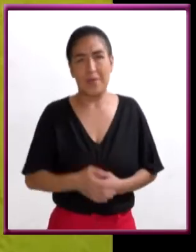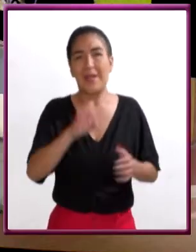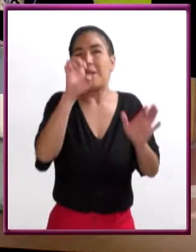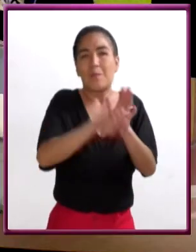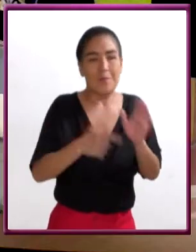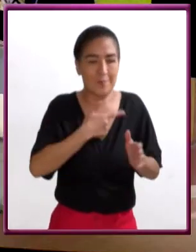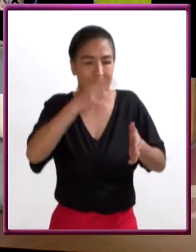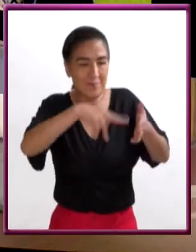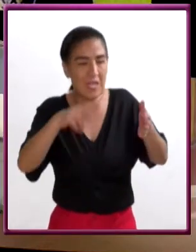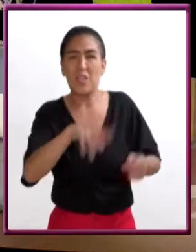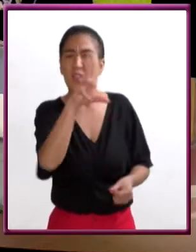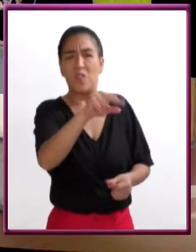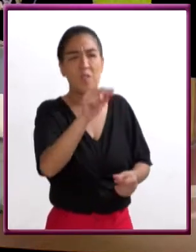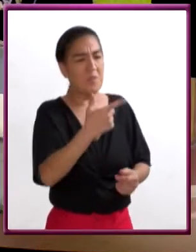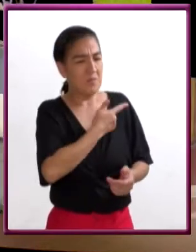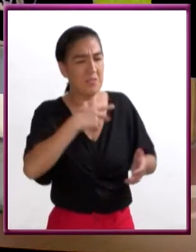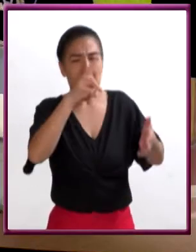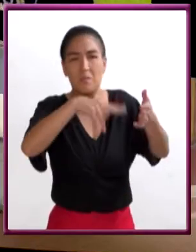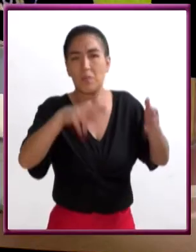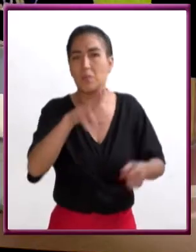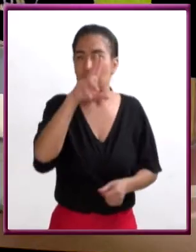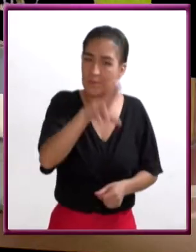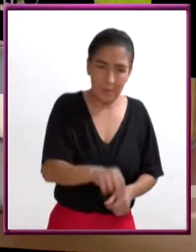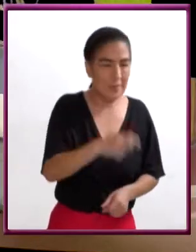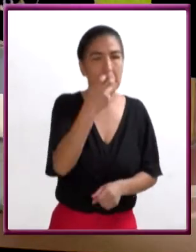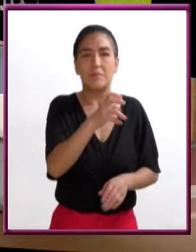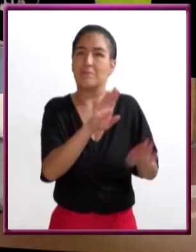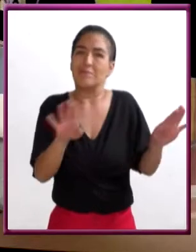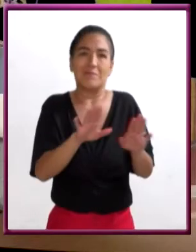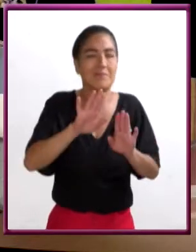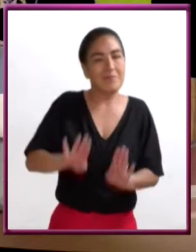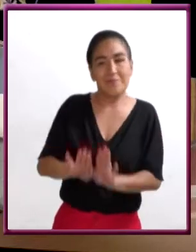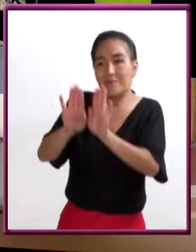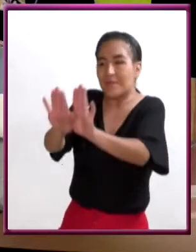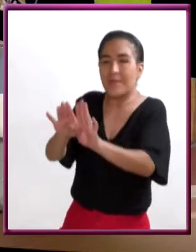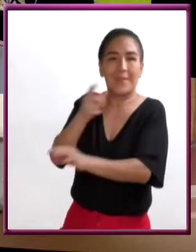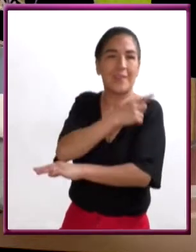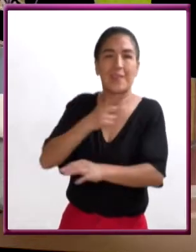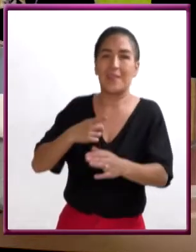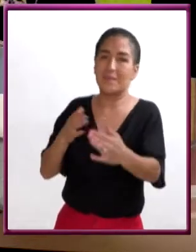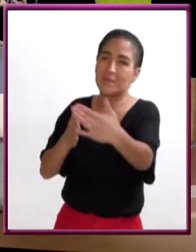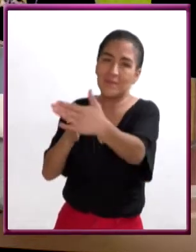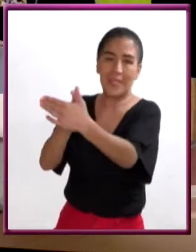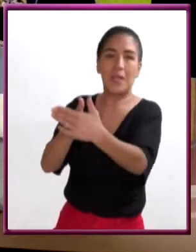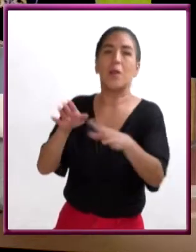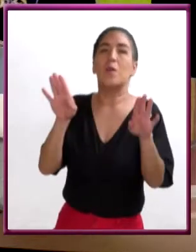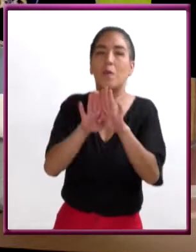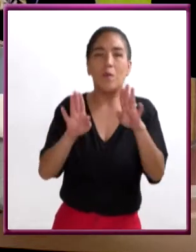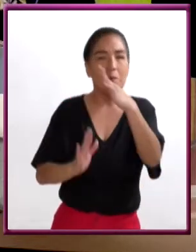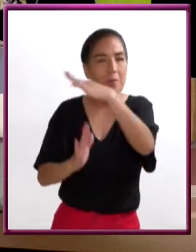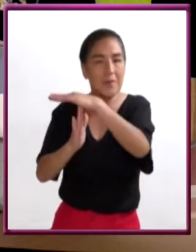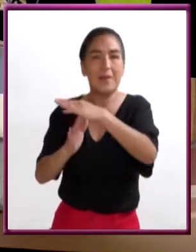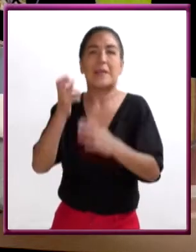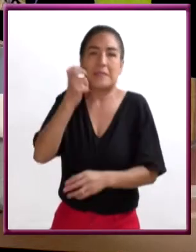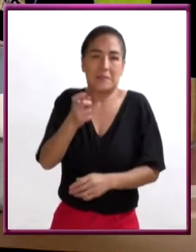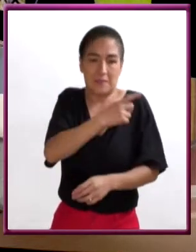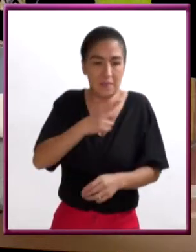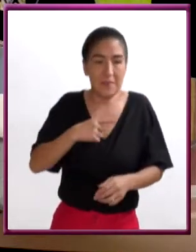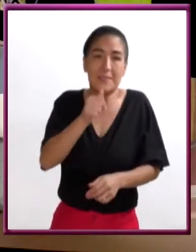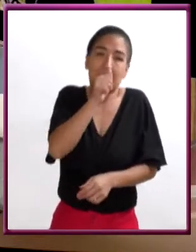pidan, tampoco nuestros sentimientos ni nuestras creencias. No es adecuado que nos pidan que